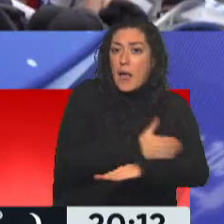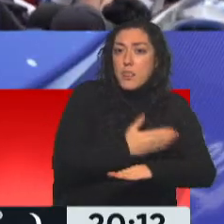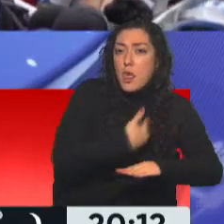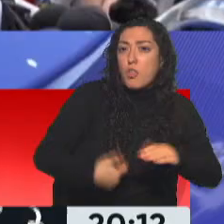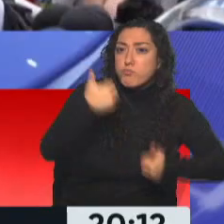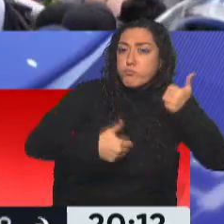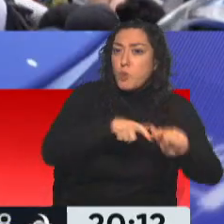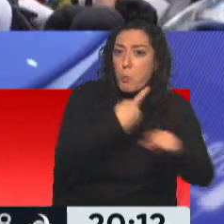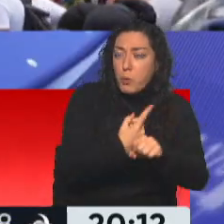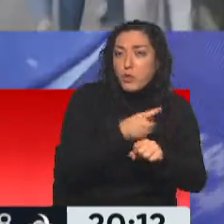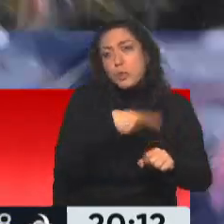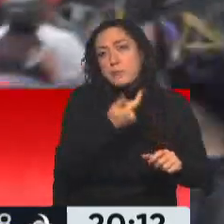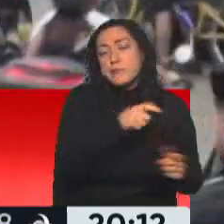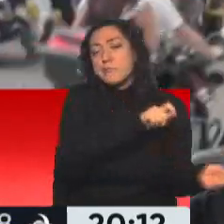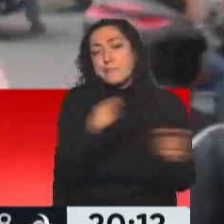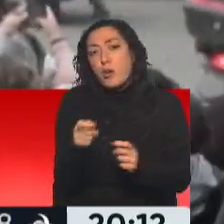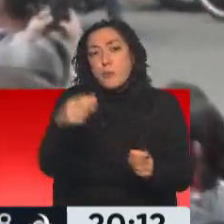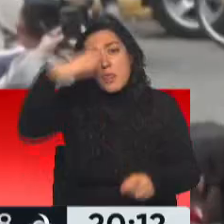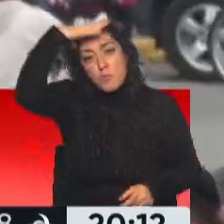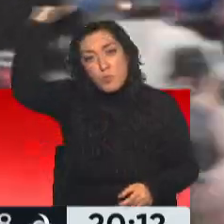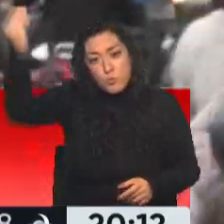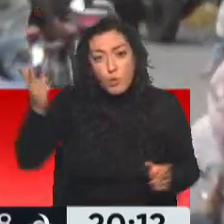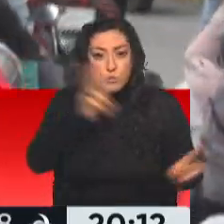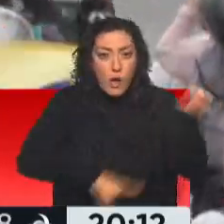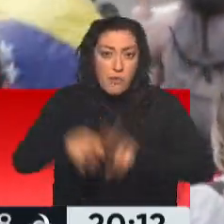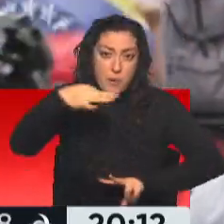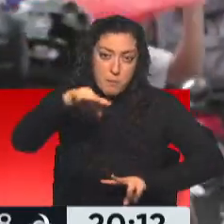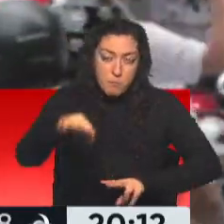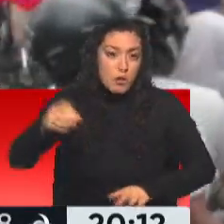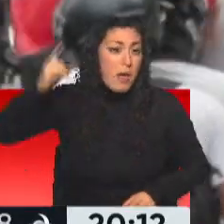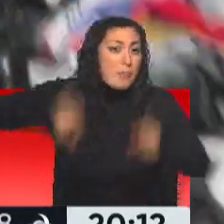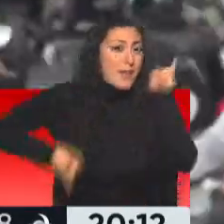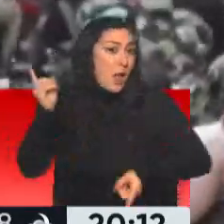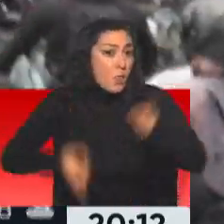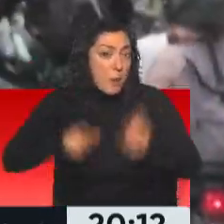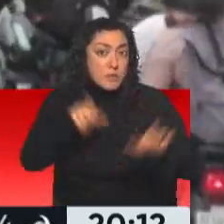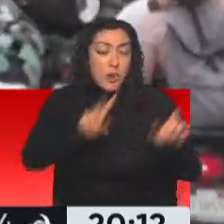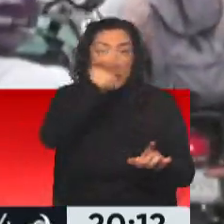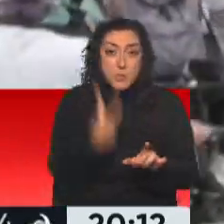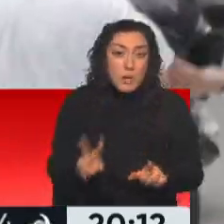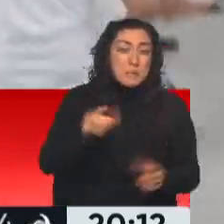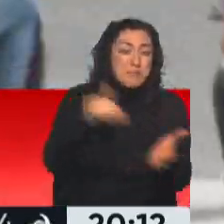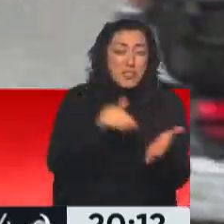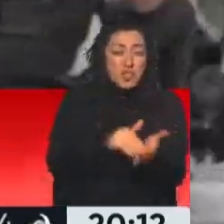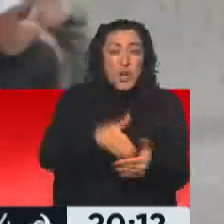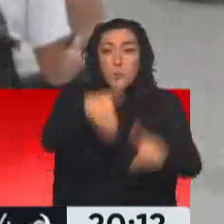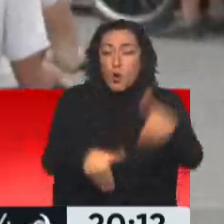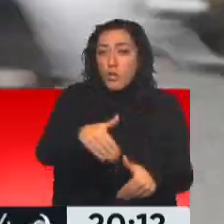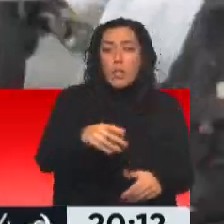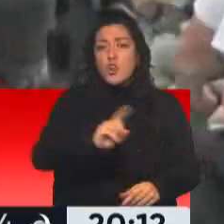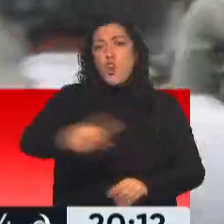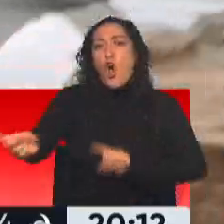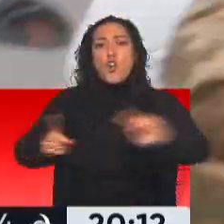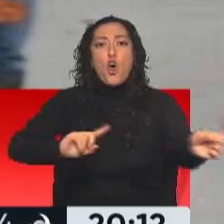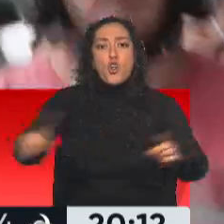pudo inscribir, Edmundo González. La dictadura impidió a millones de venezolanos que pudiesen ejercer su derecho al voto, incluyendo